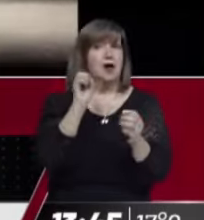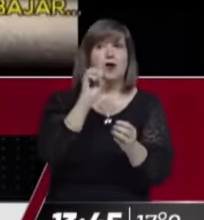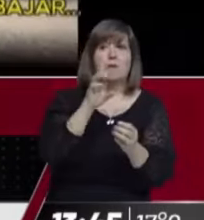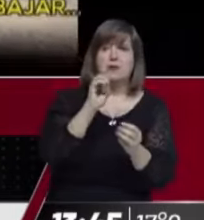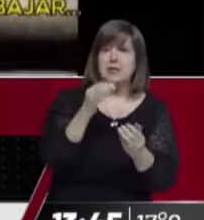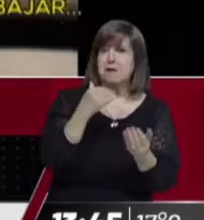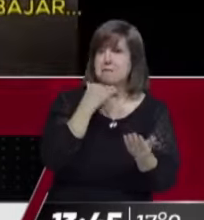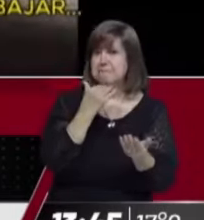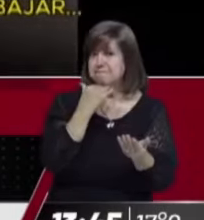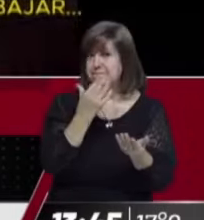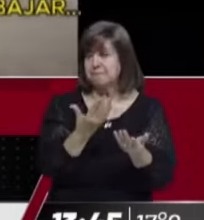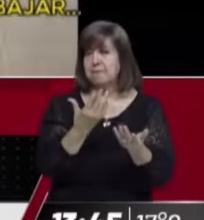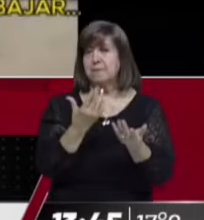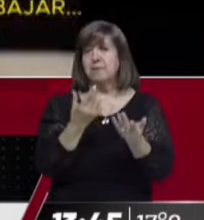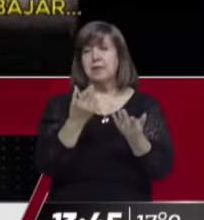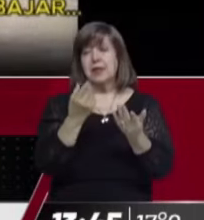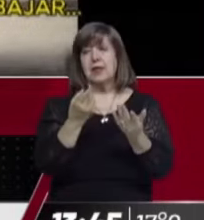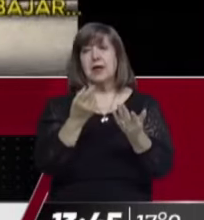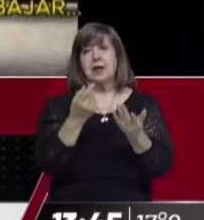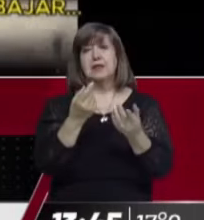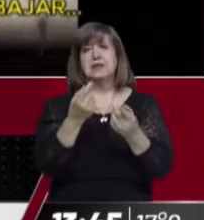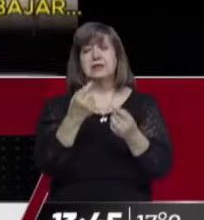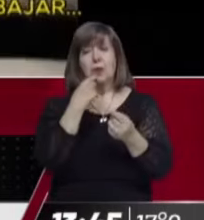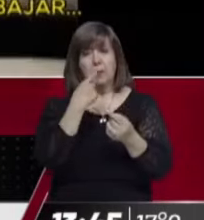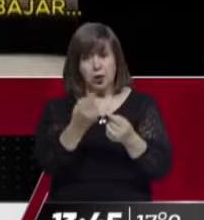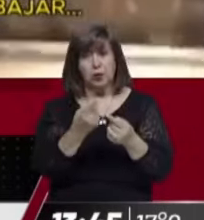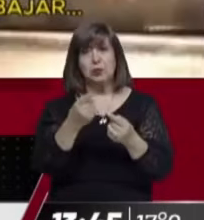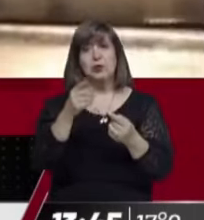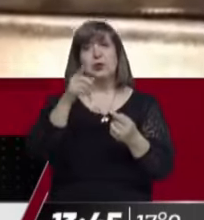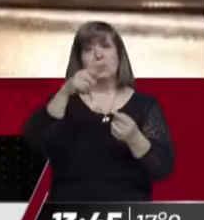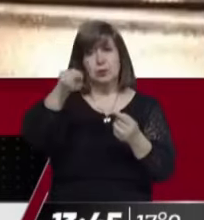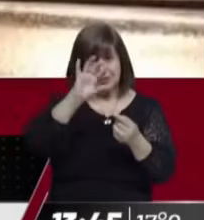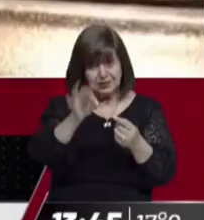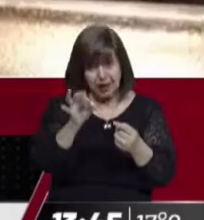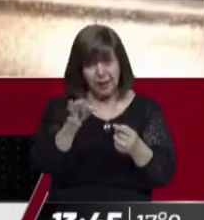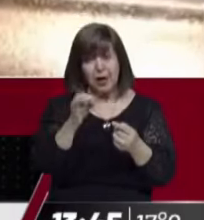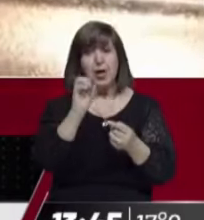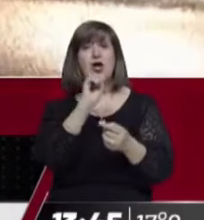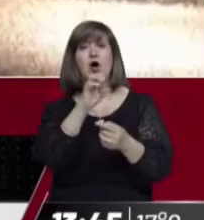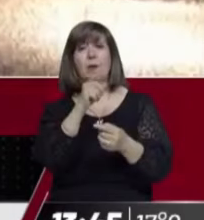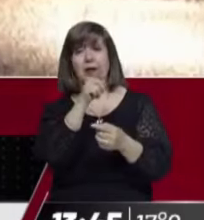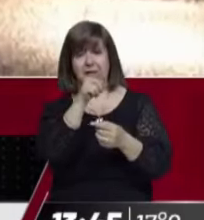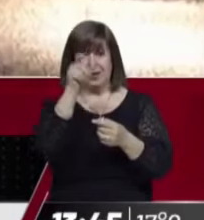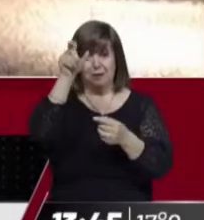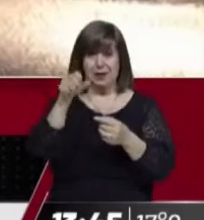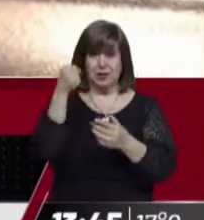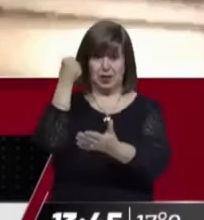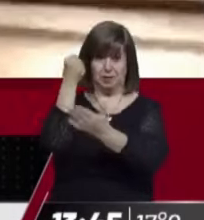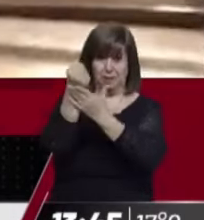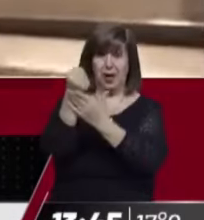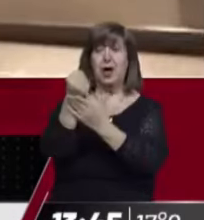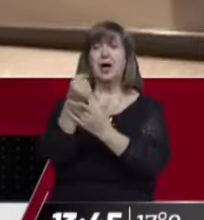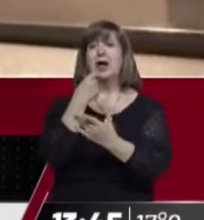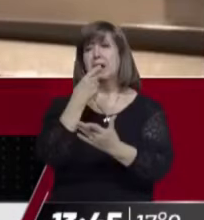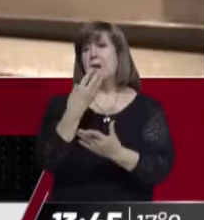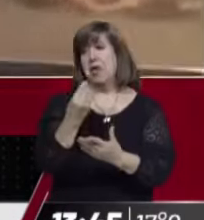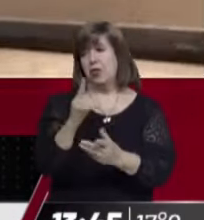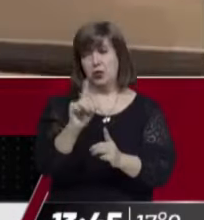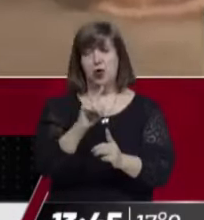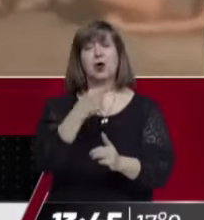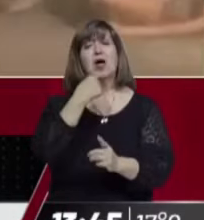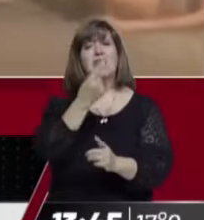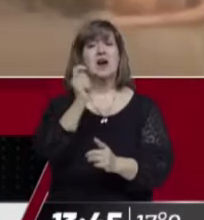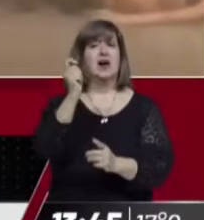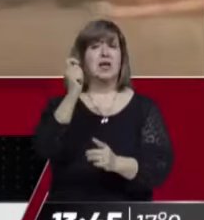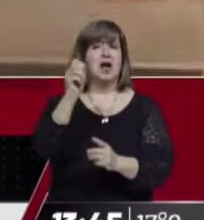llama ni nada entonces por eso queremos que si alguien sabe el nombre de esta persona que lo aporte que no tenga miedo que